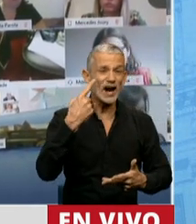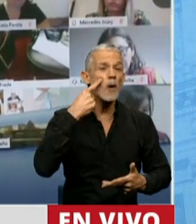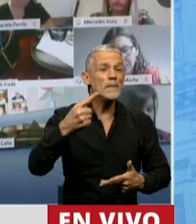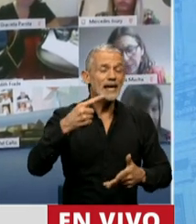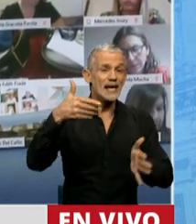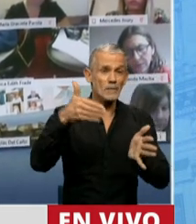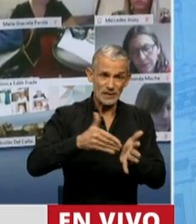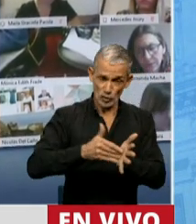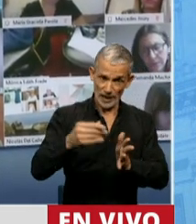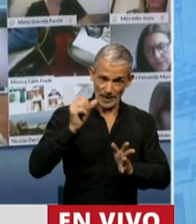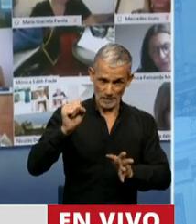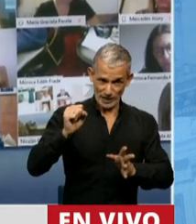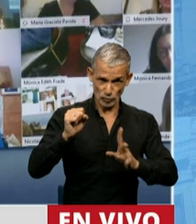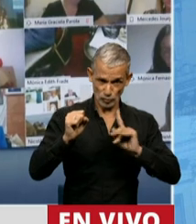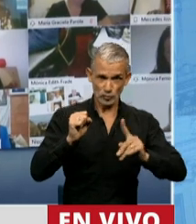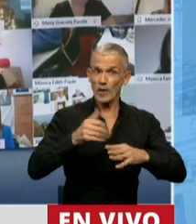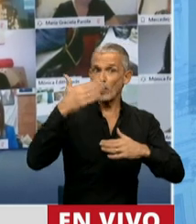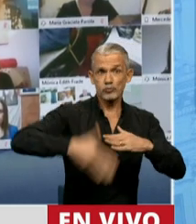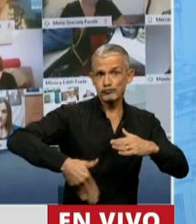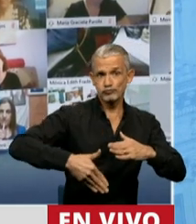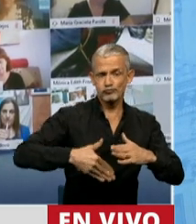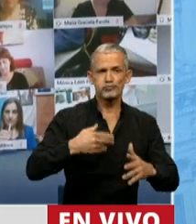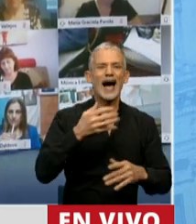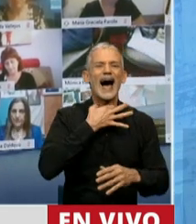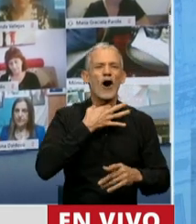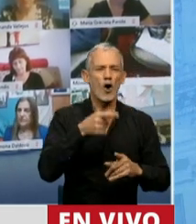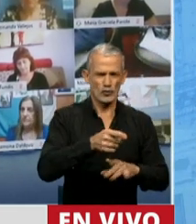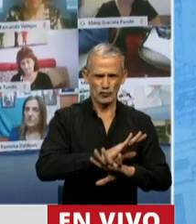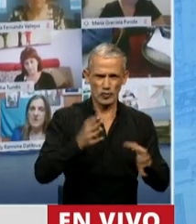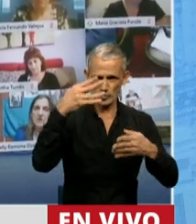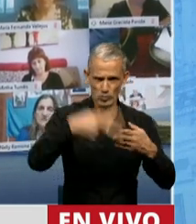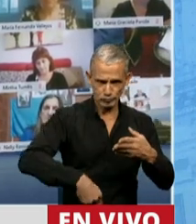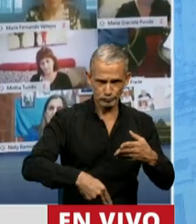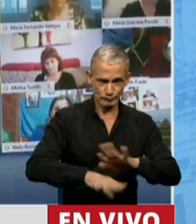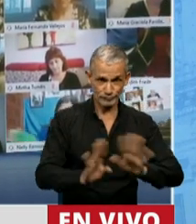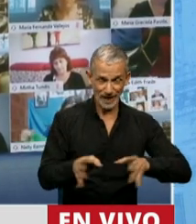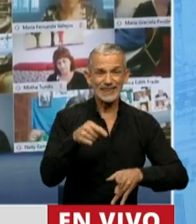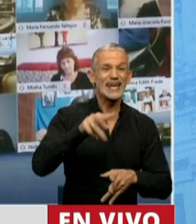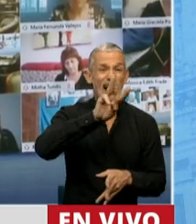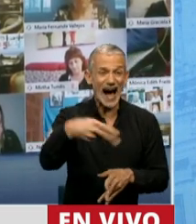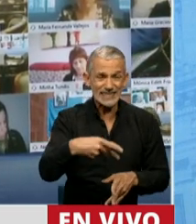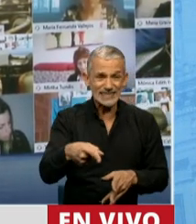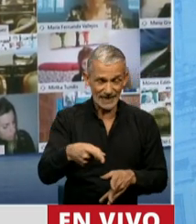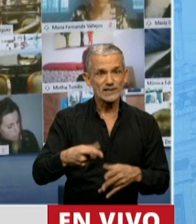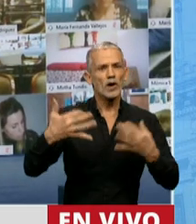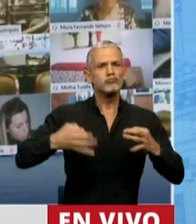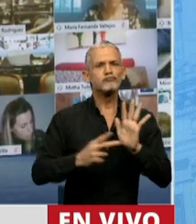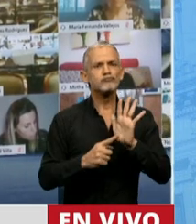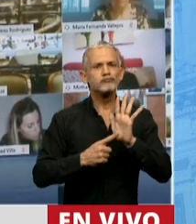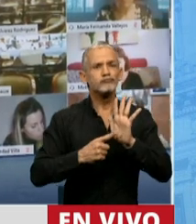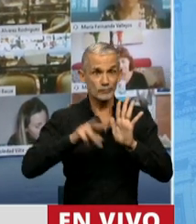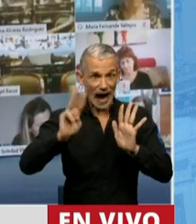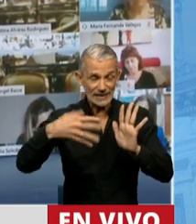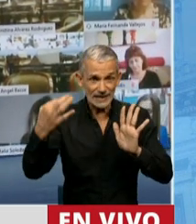millones de pesos que vencieron en el mes de agosto en la mayoría y que el ansés en cumplimiento de ello